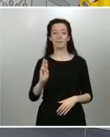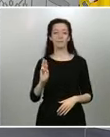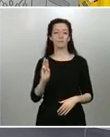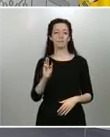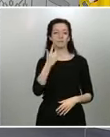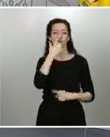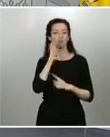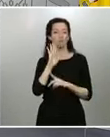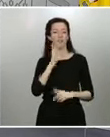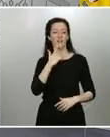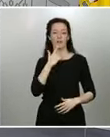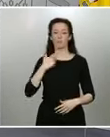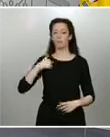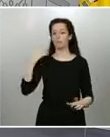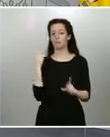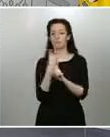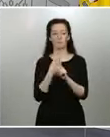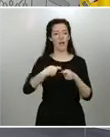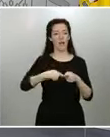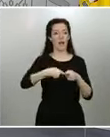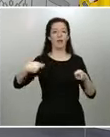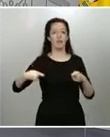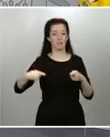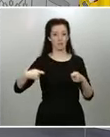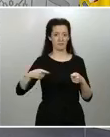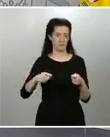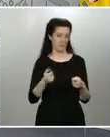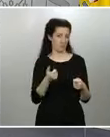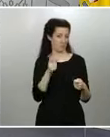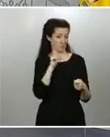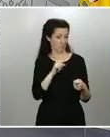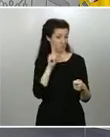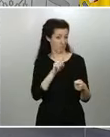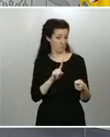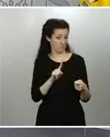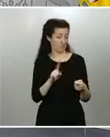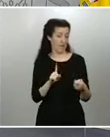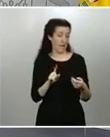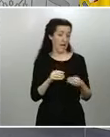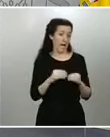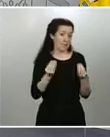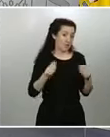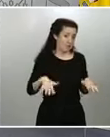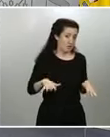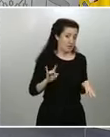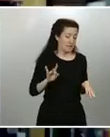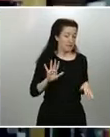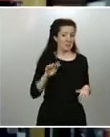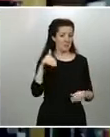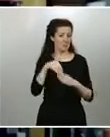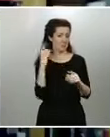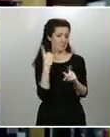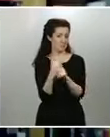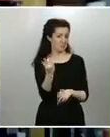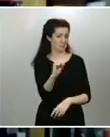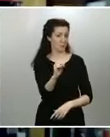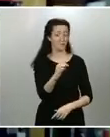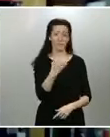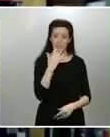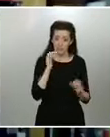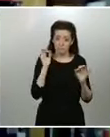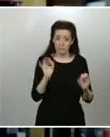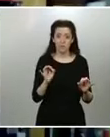y que puede permitirse abstenerse pero no votar en contra y si fuera así recayera se planteara un nuevo estado de alarma